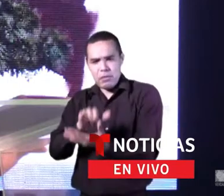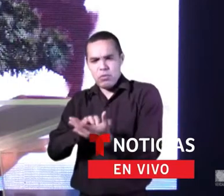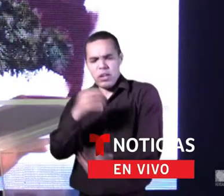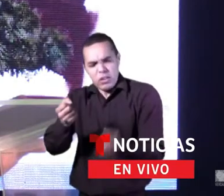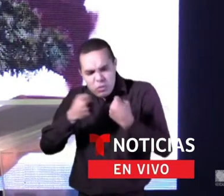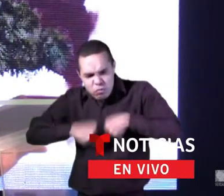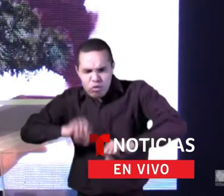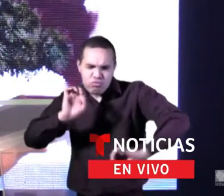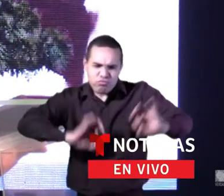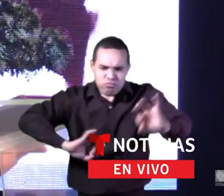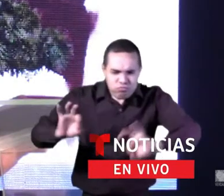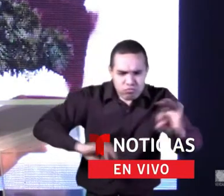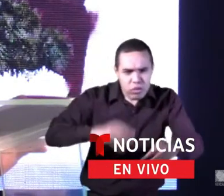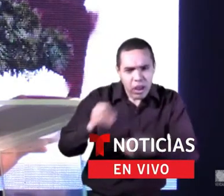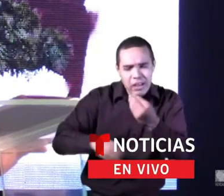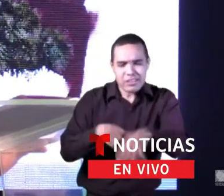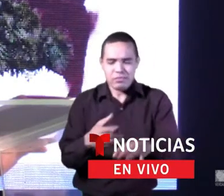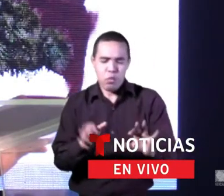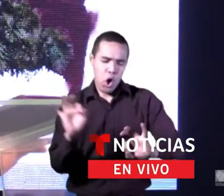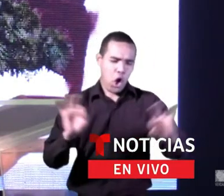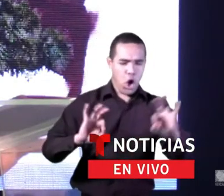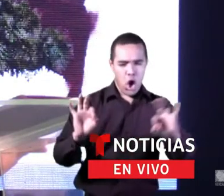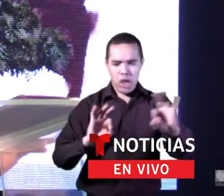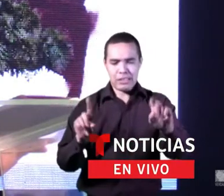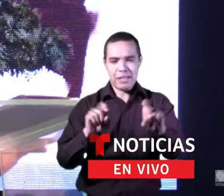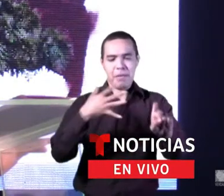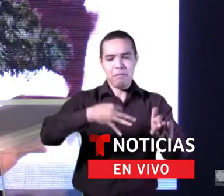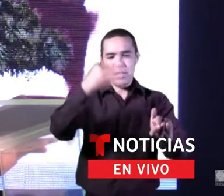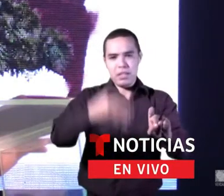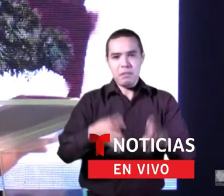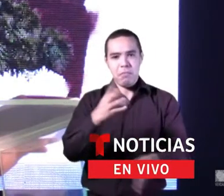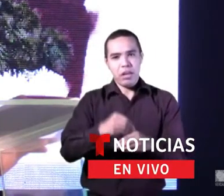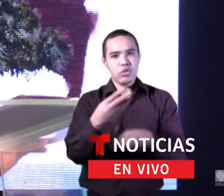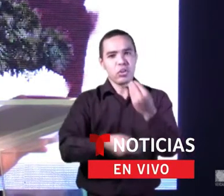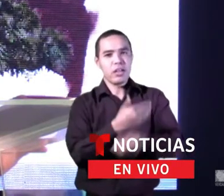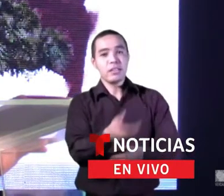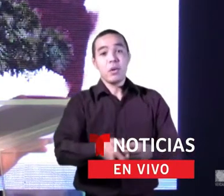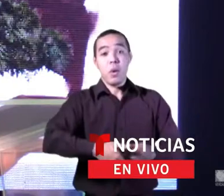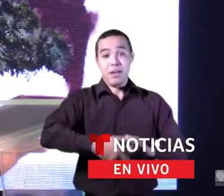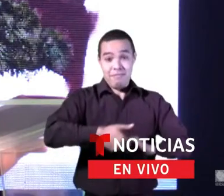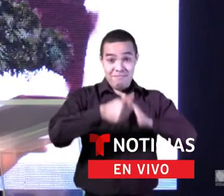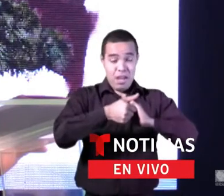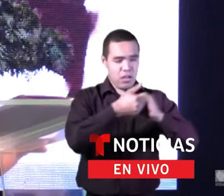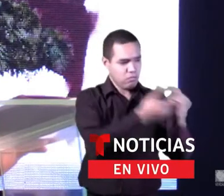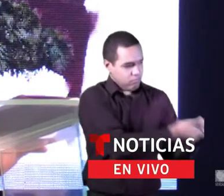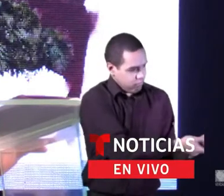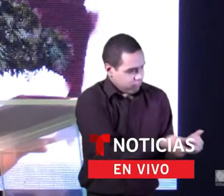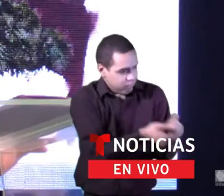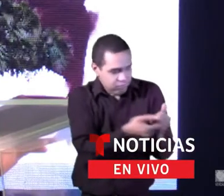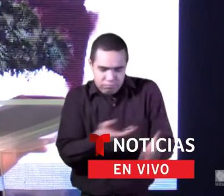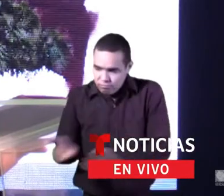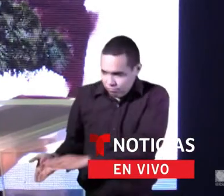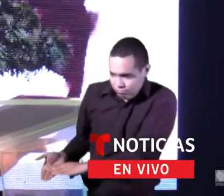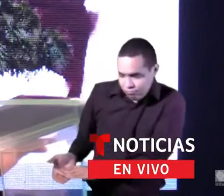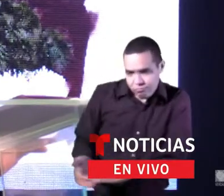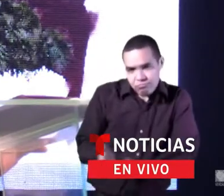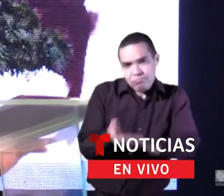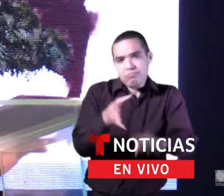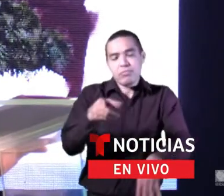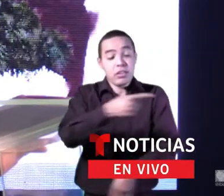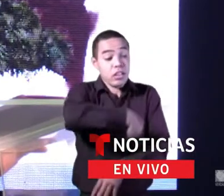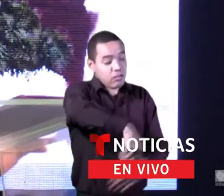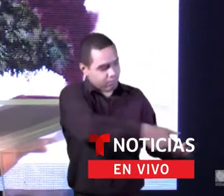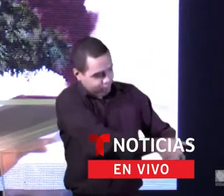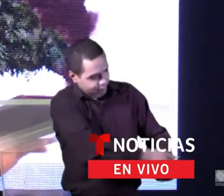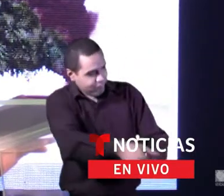sentir colectivo y quien nos cogió de la mano para prepararnos a oír a quienes fueron nuestros